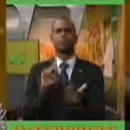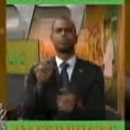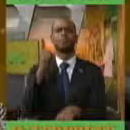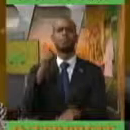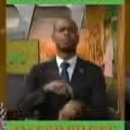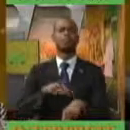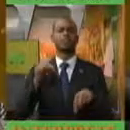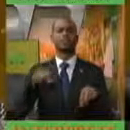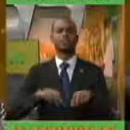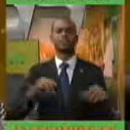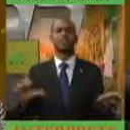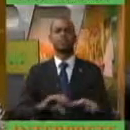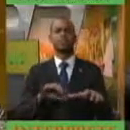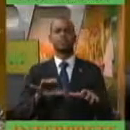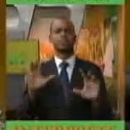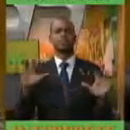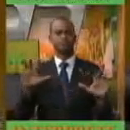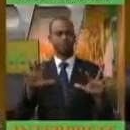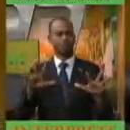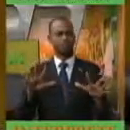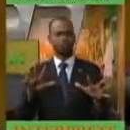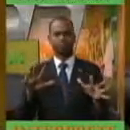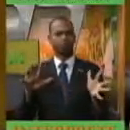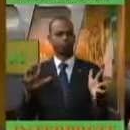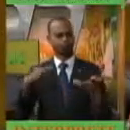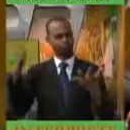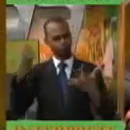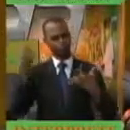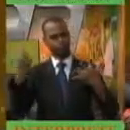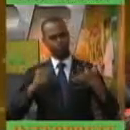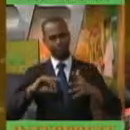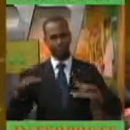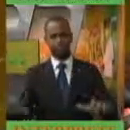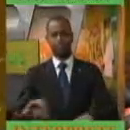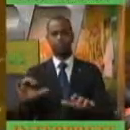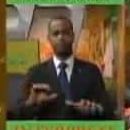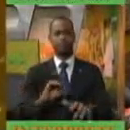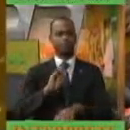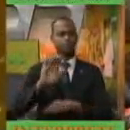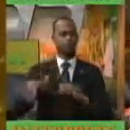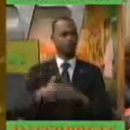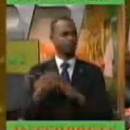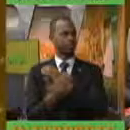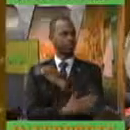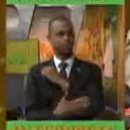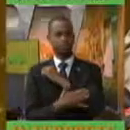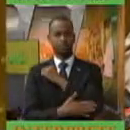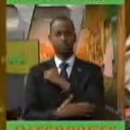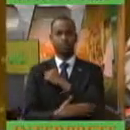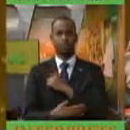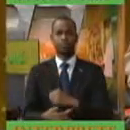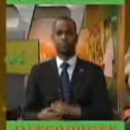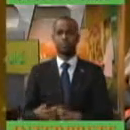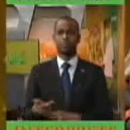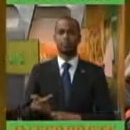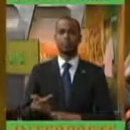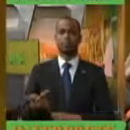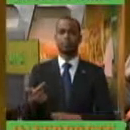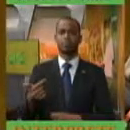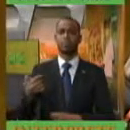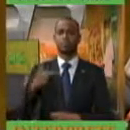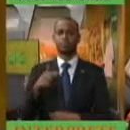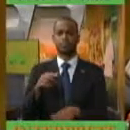primera vez se está viendo esto en toda su dimensión, en todo el país. No soy